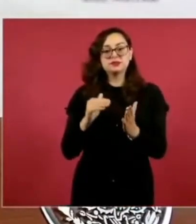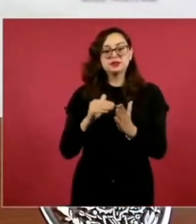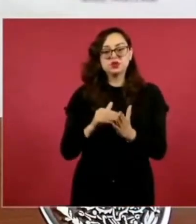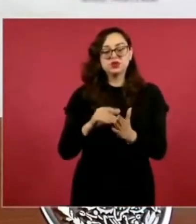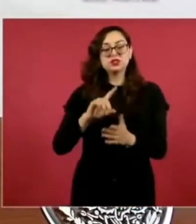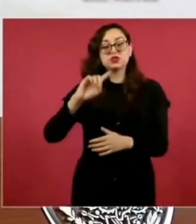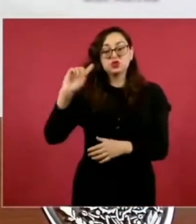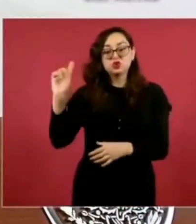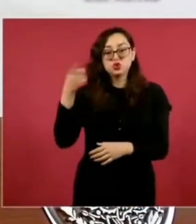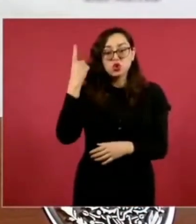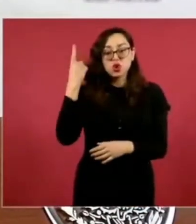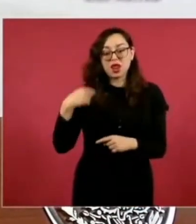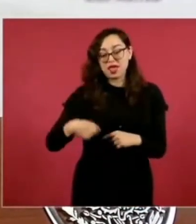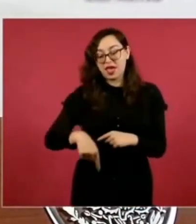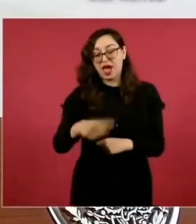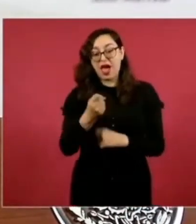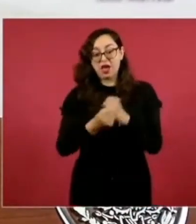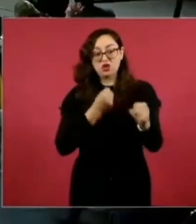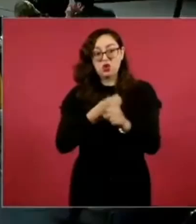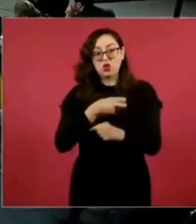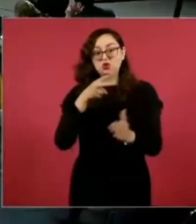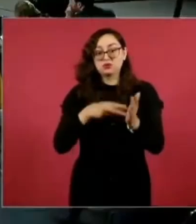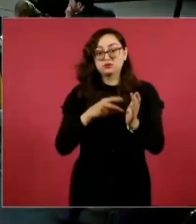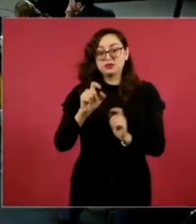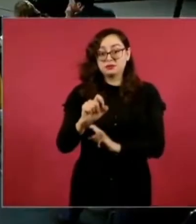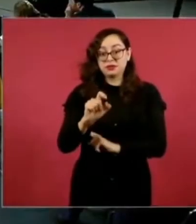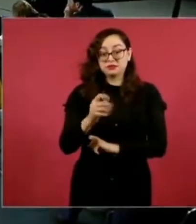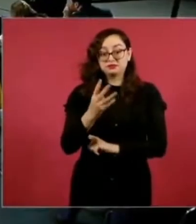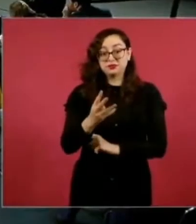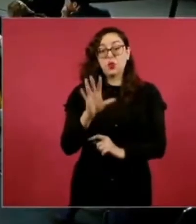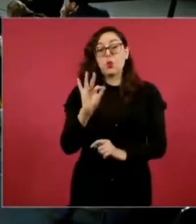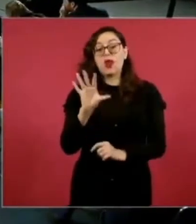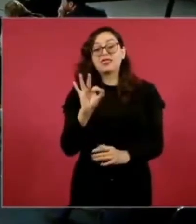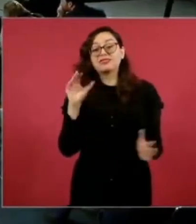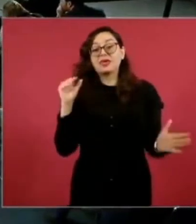Este año vamos a pasar los 40,000.